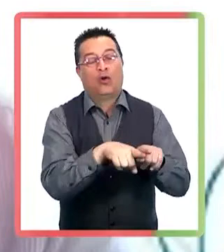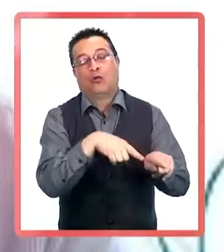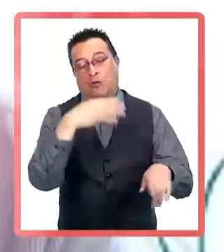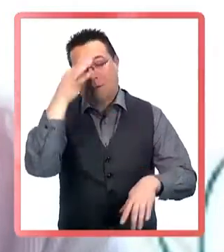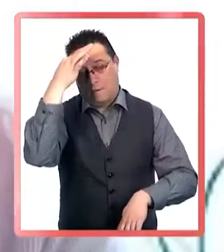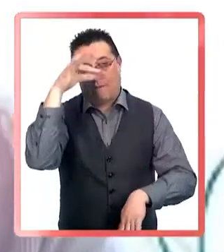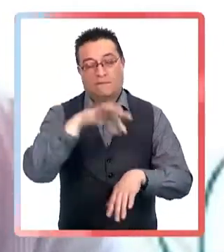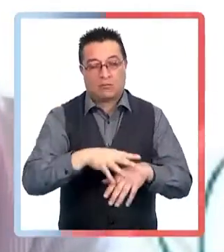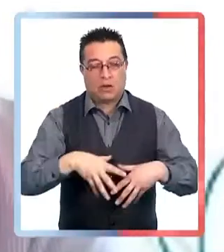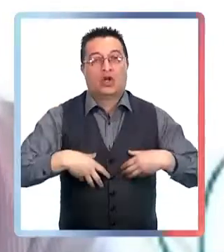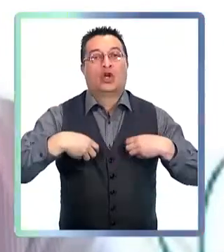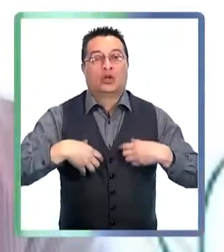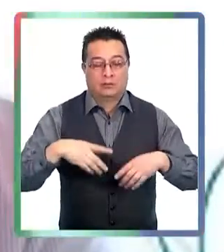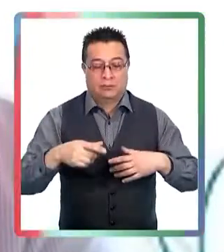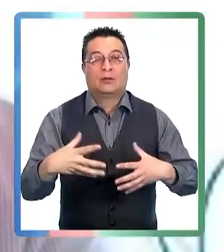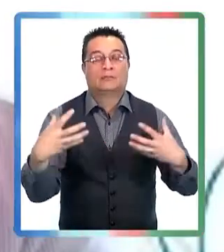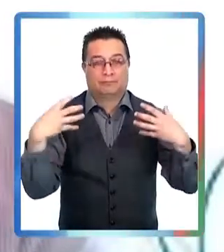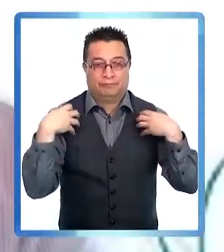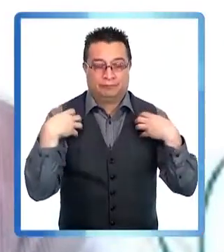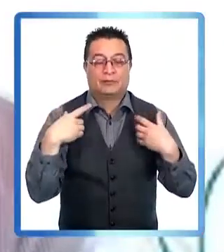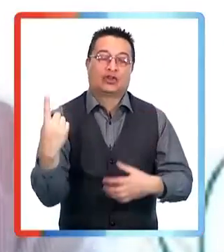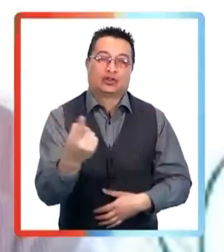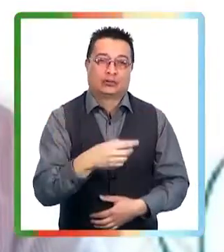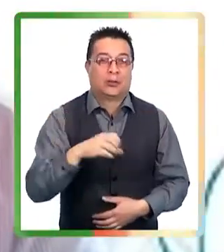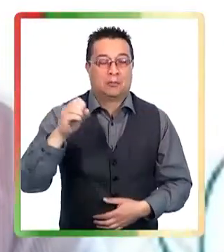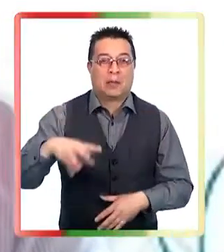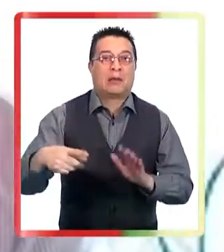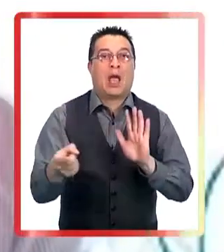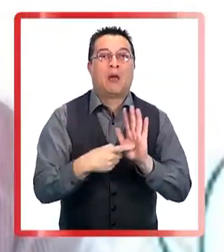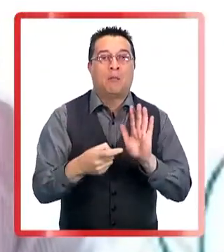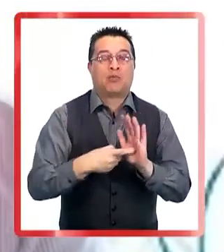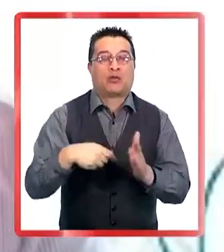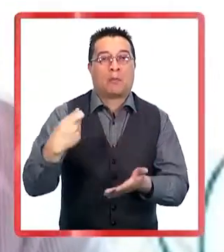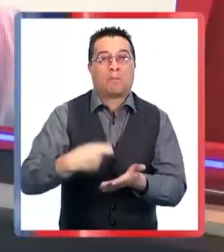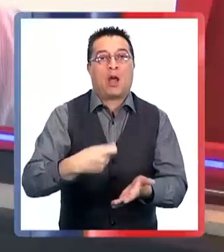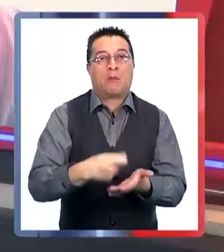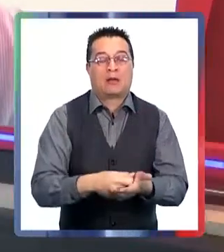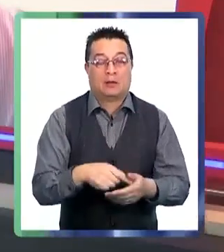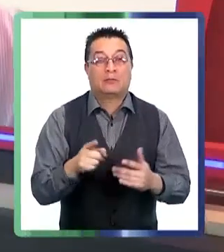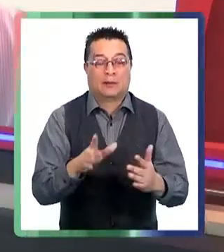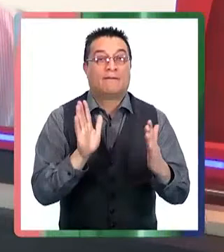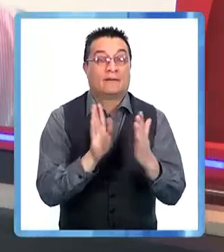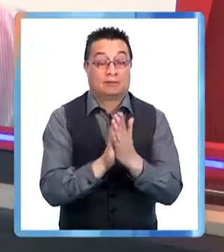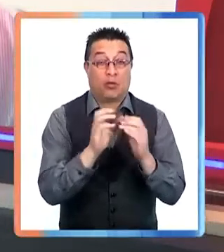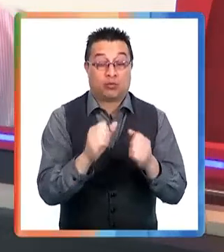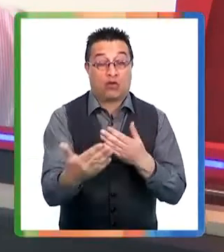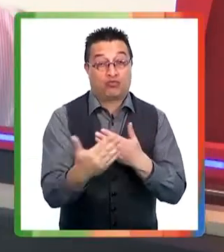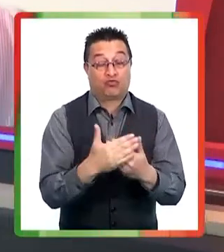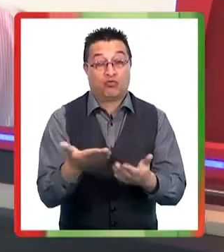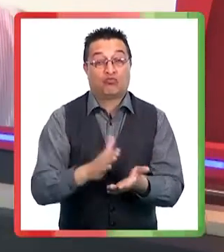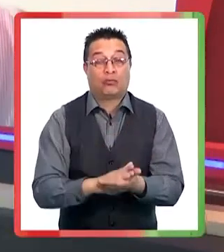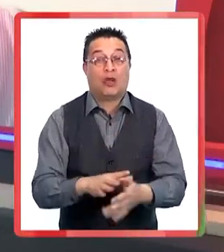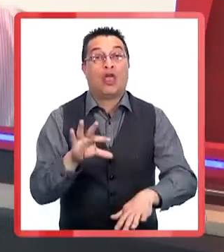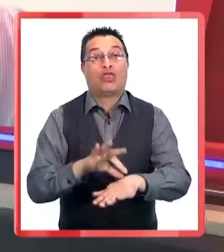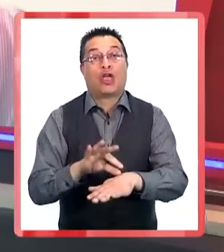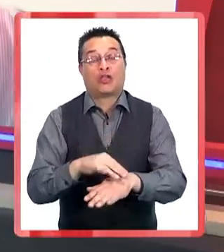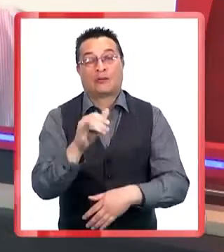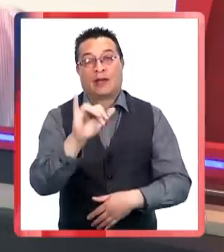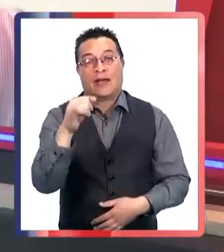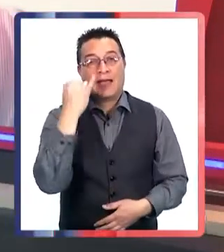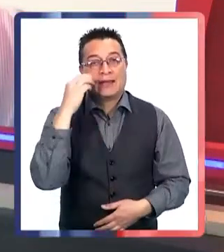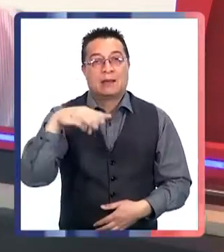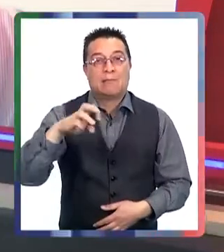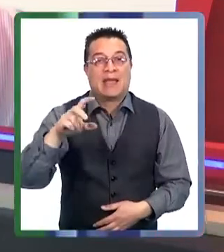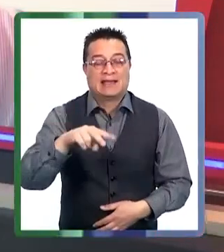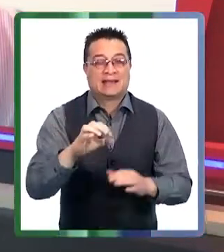largo tiempo enferma, y esa es una carga social que la pagamos todos con nuestros impuestos. Y no va a enfrentar el riesgo de muerte. Doctor Patricio Jiménez,